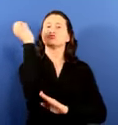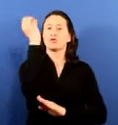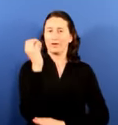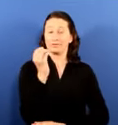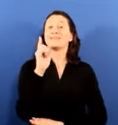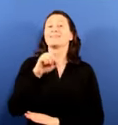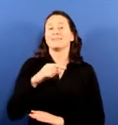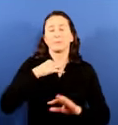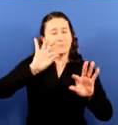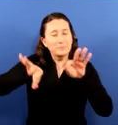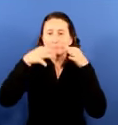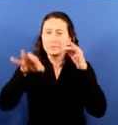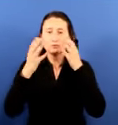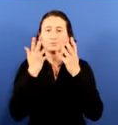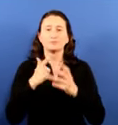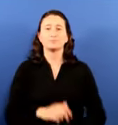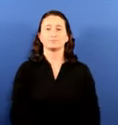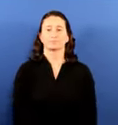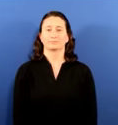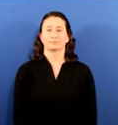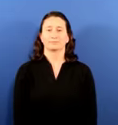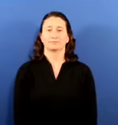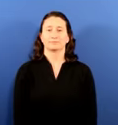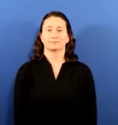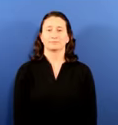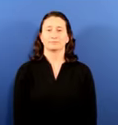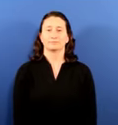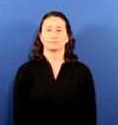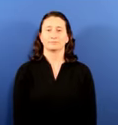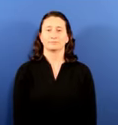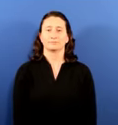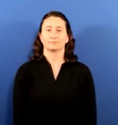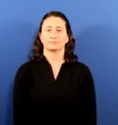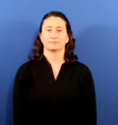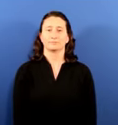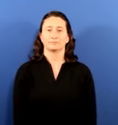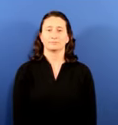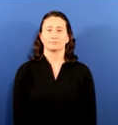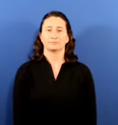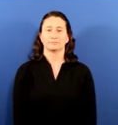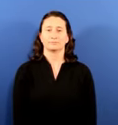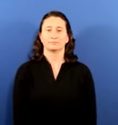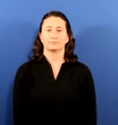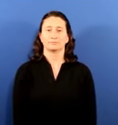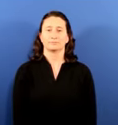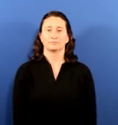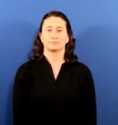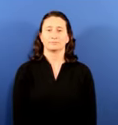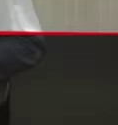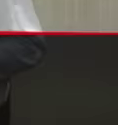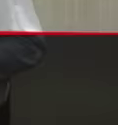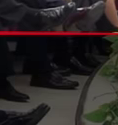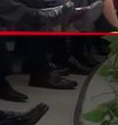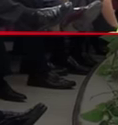que, organizadas por el Departamento de Agricultura de la Diputación Foral de Vizcaya, ha reunido a 150 personas. El programa